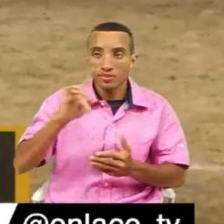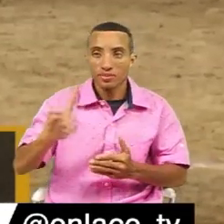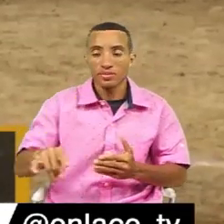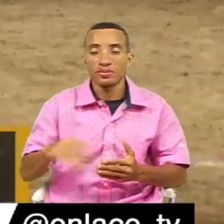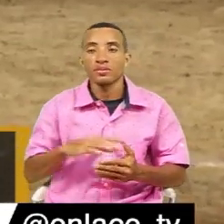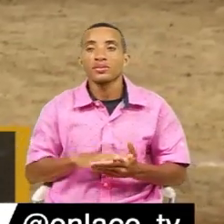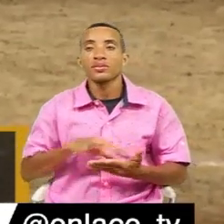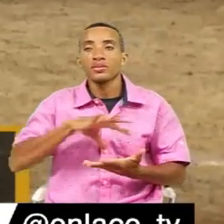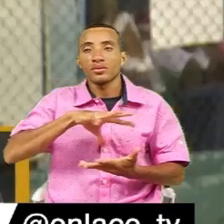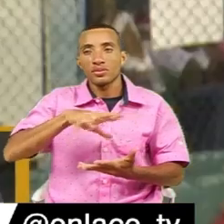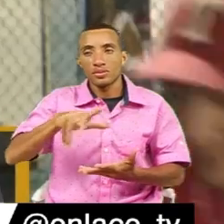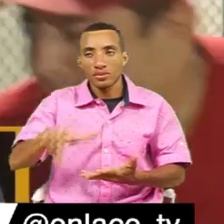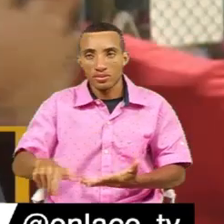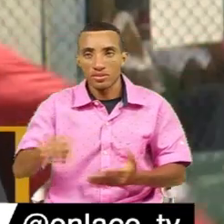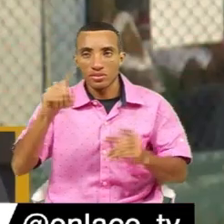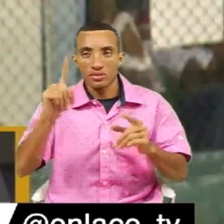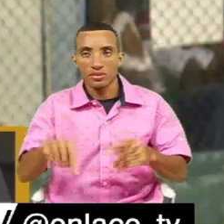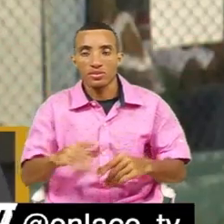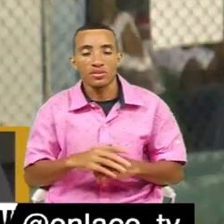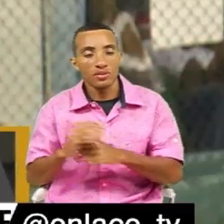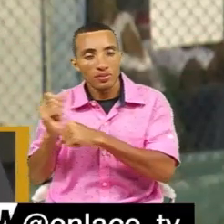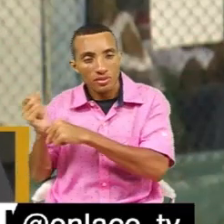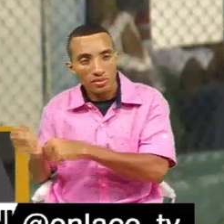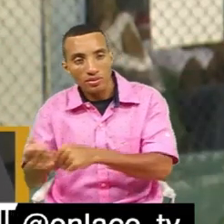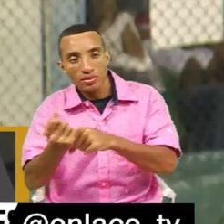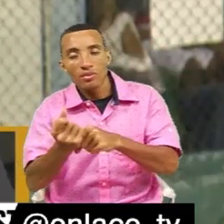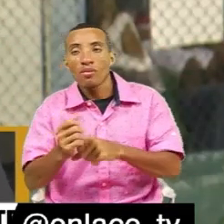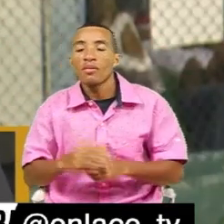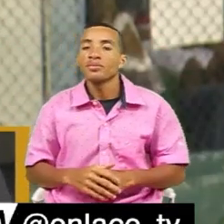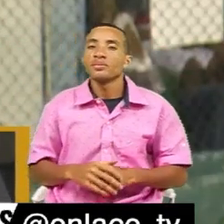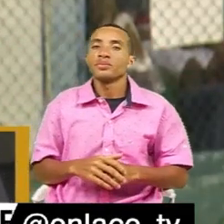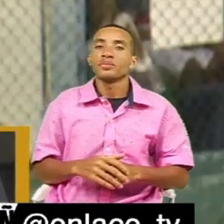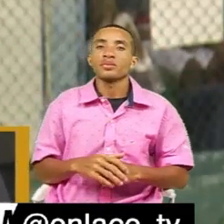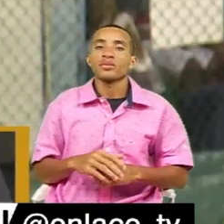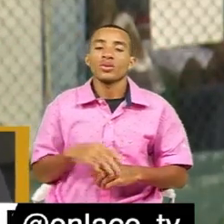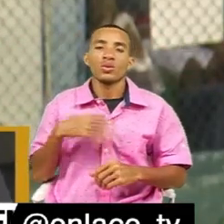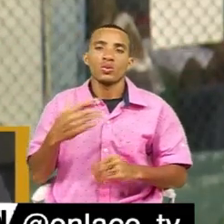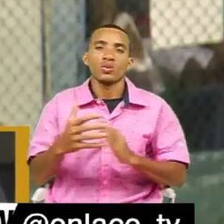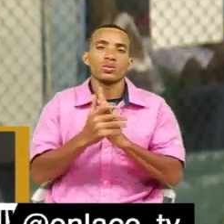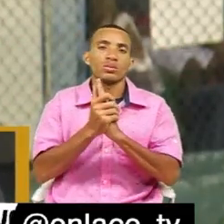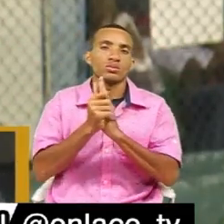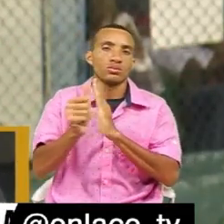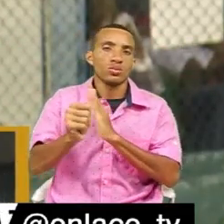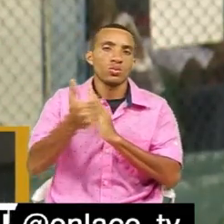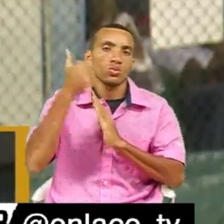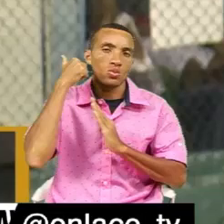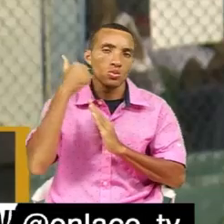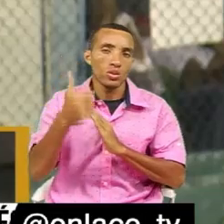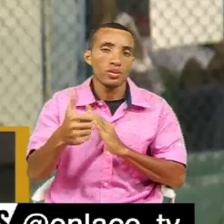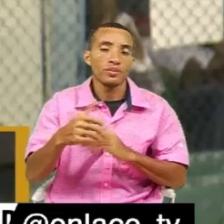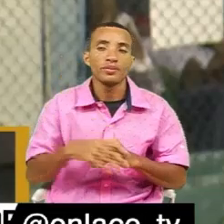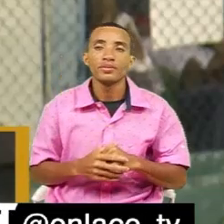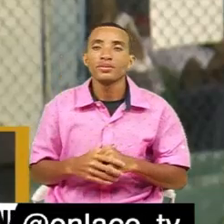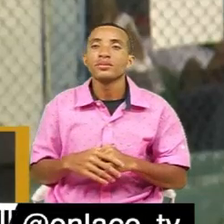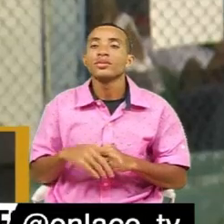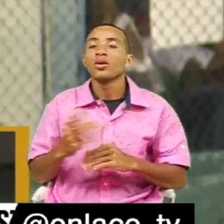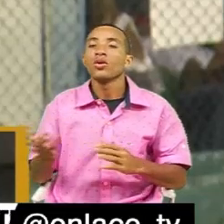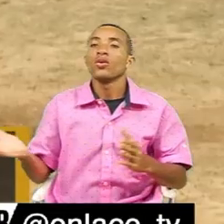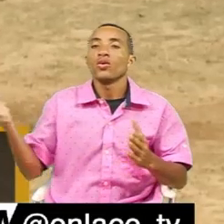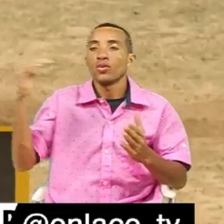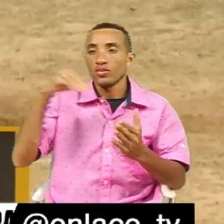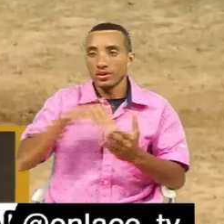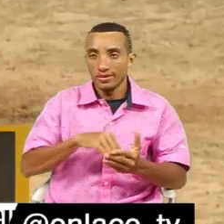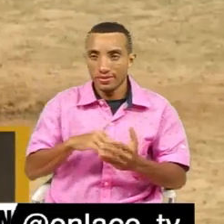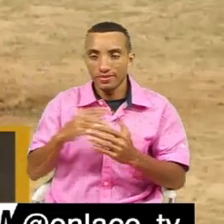llegó a la gran final. El nivel ha sido muy bueno. ¿Por qué? Porque se está volviendo a renacer el softball de